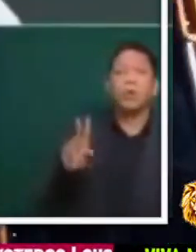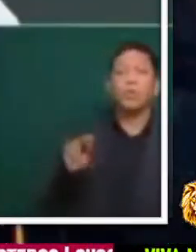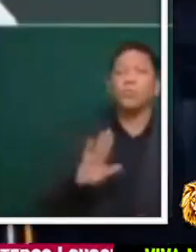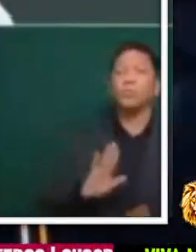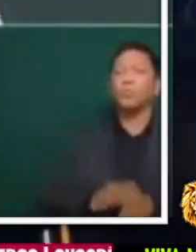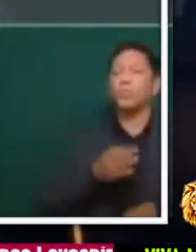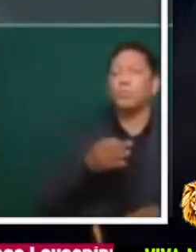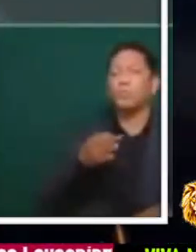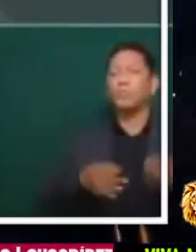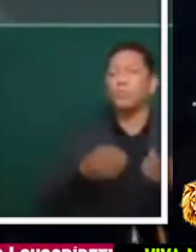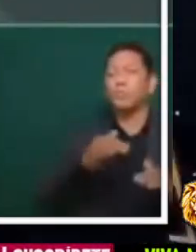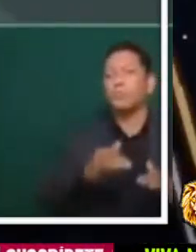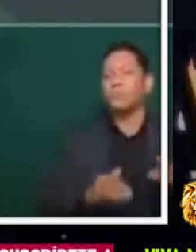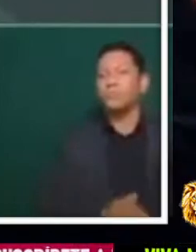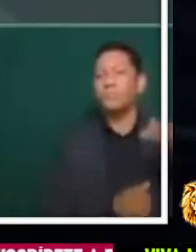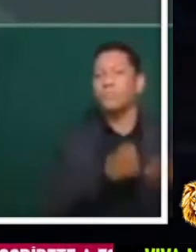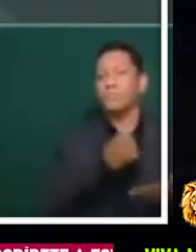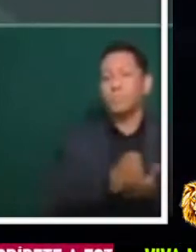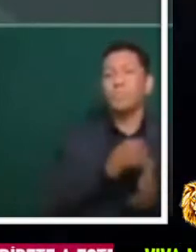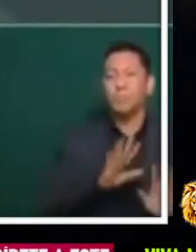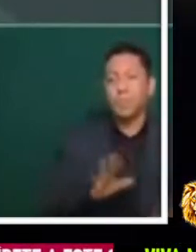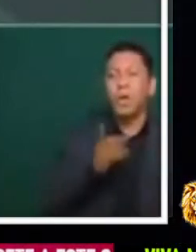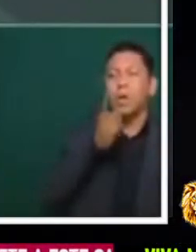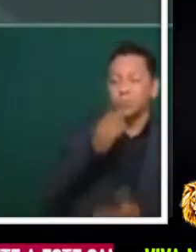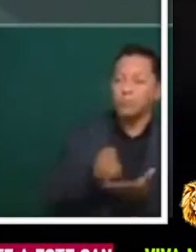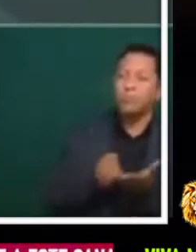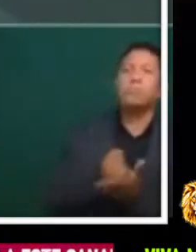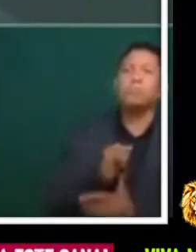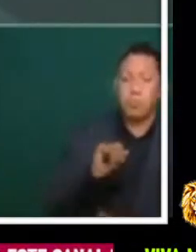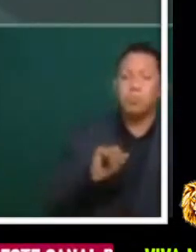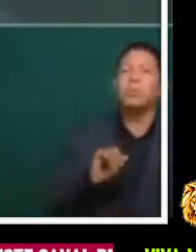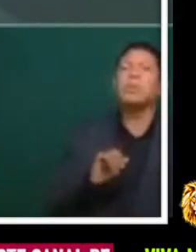Corte resuelve que se tiene que llevar a cabo.